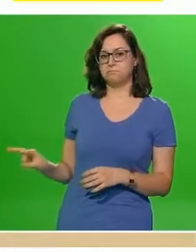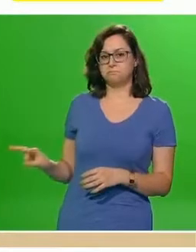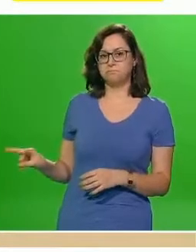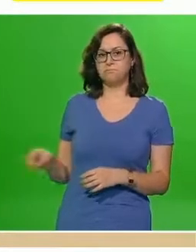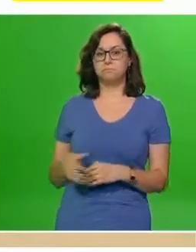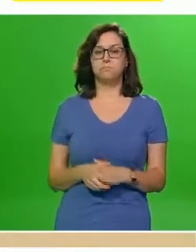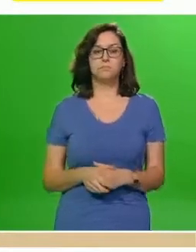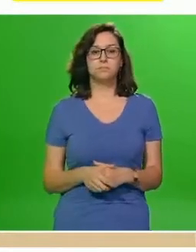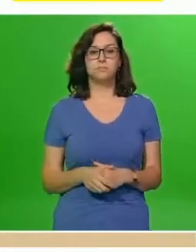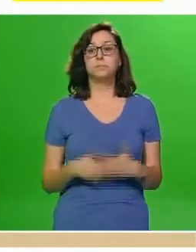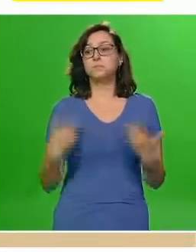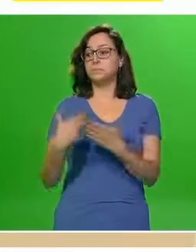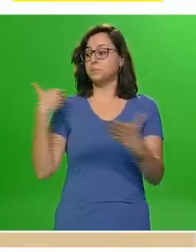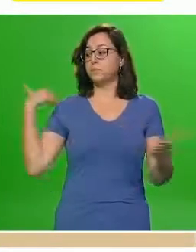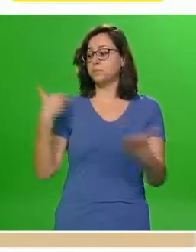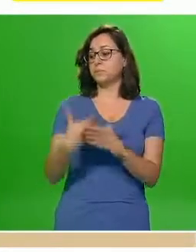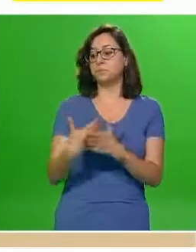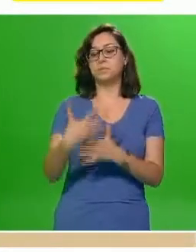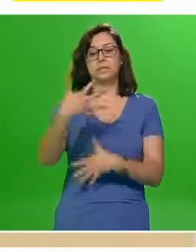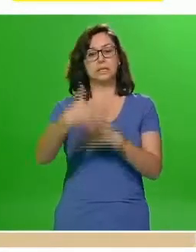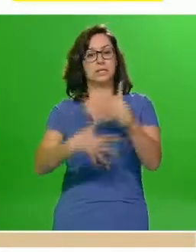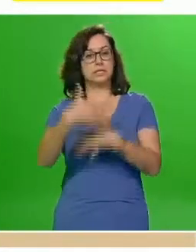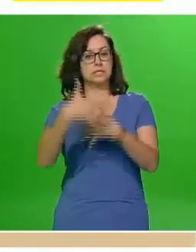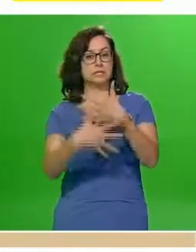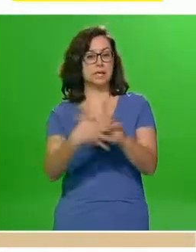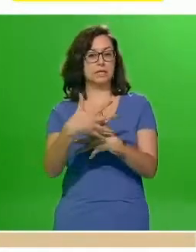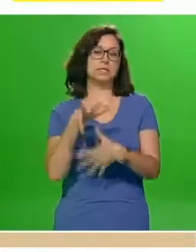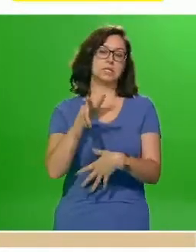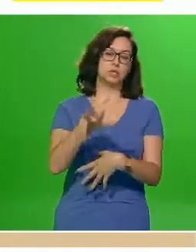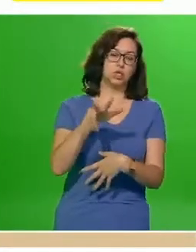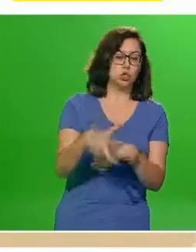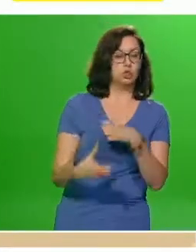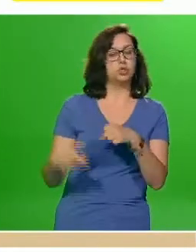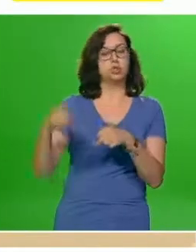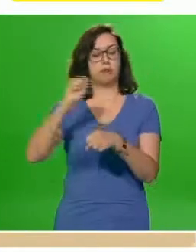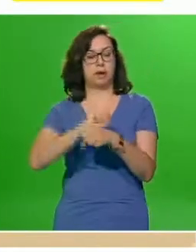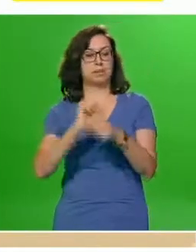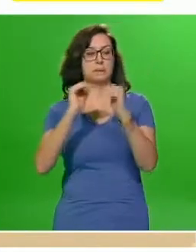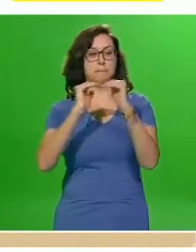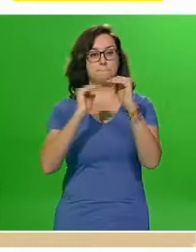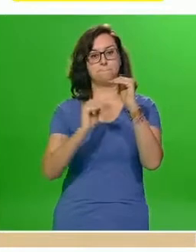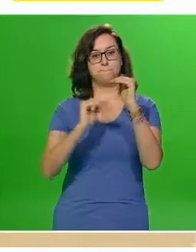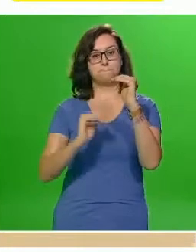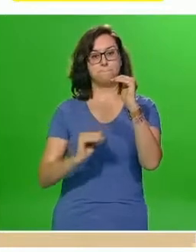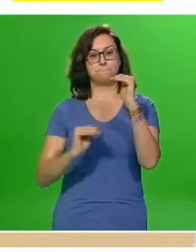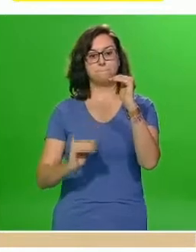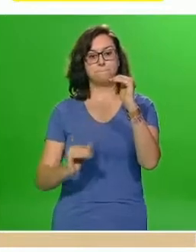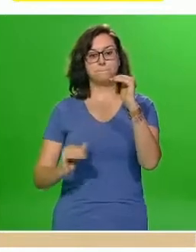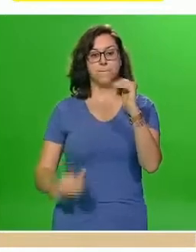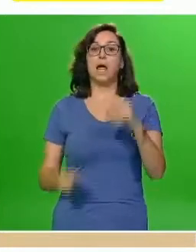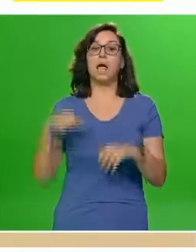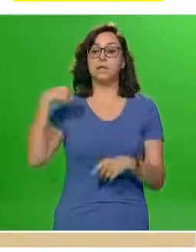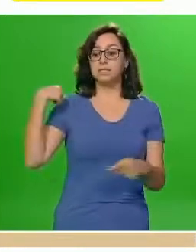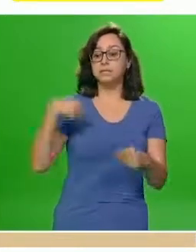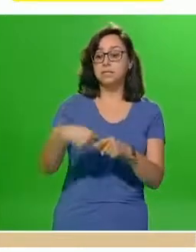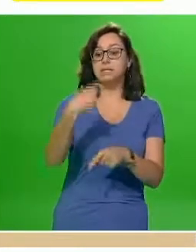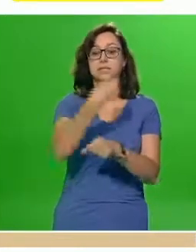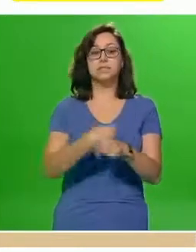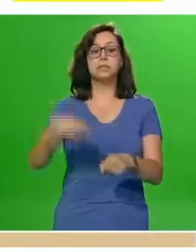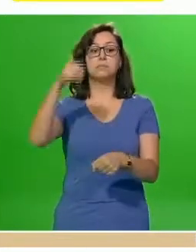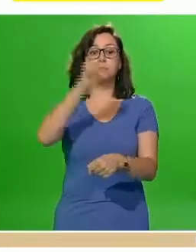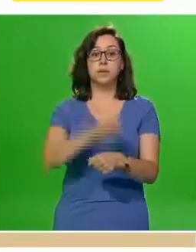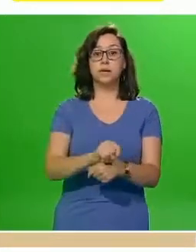últimas 15, 18 semanas, en donde hemos tenido este descenso continuo y actualmente cerramos la semana